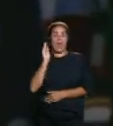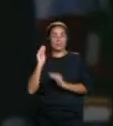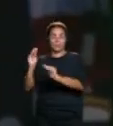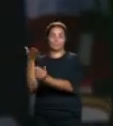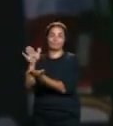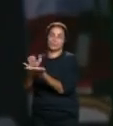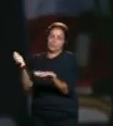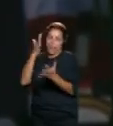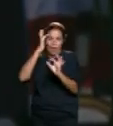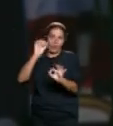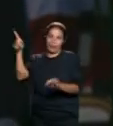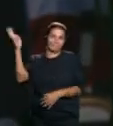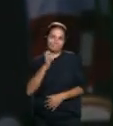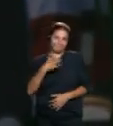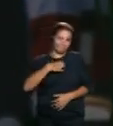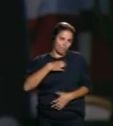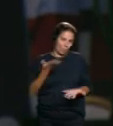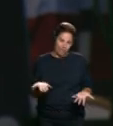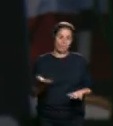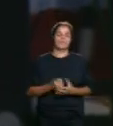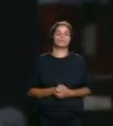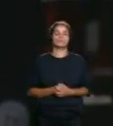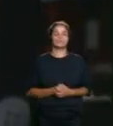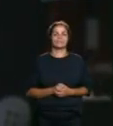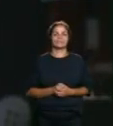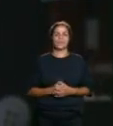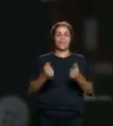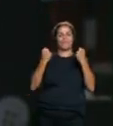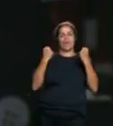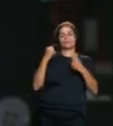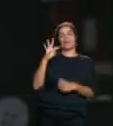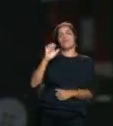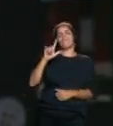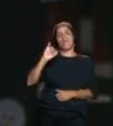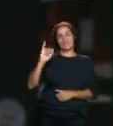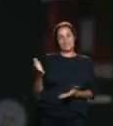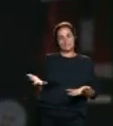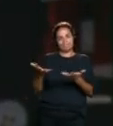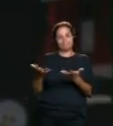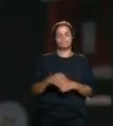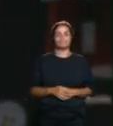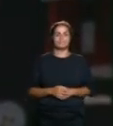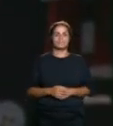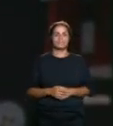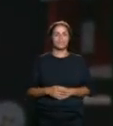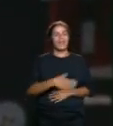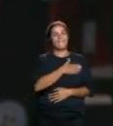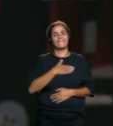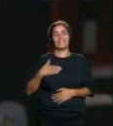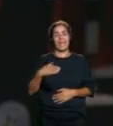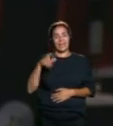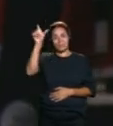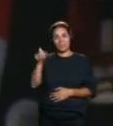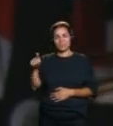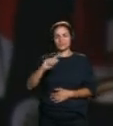aquí. Así que queremos... ¡Fuerza, Feli! ¡Ah, Feli! Queremos mandarle el abrazo